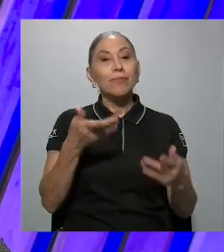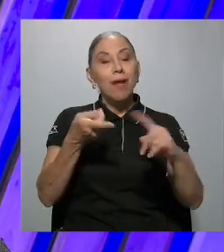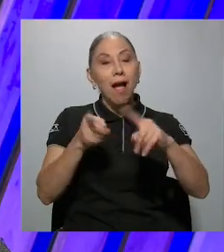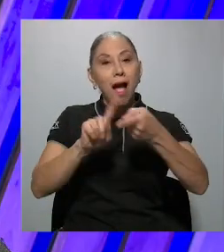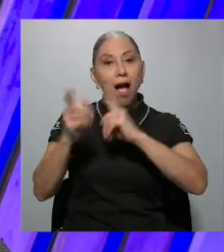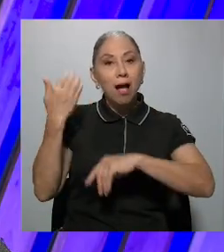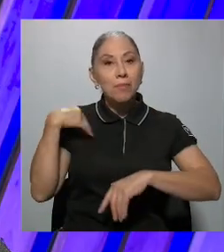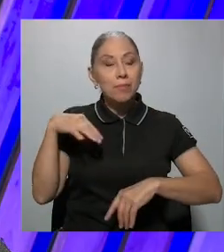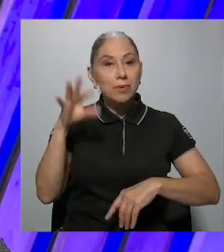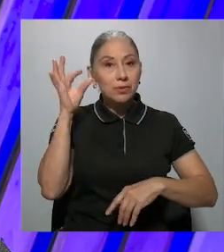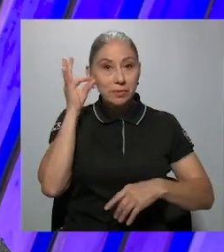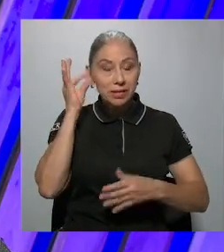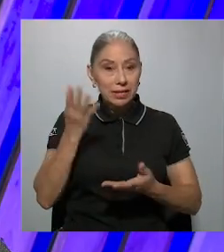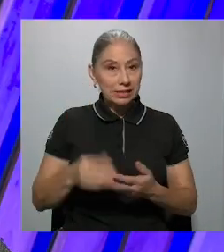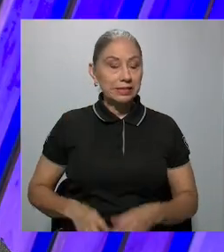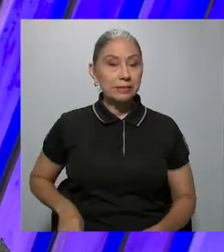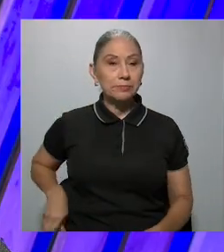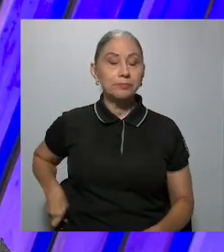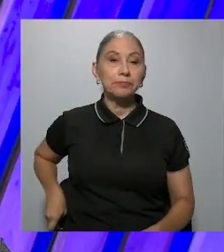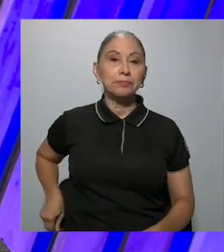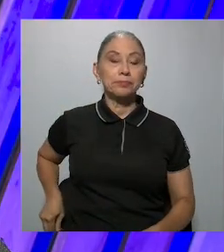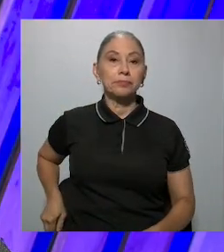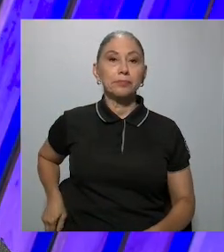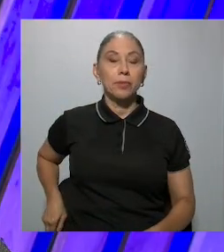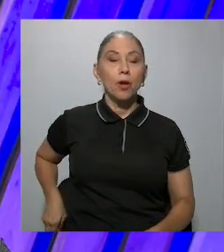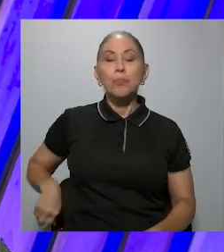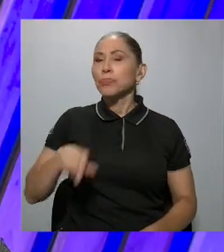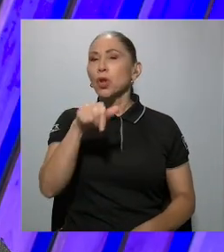Los saludamos, amigas y amigos,